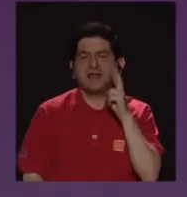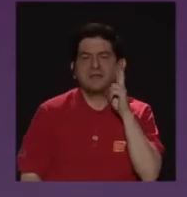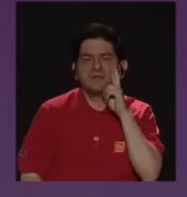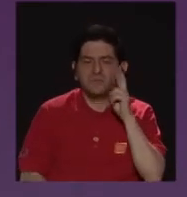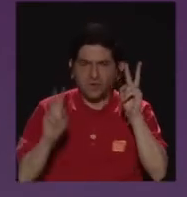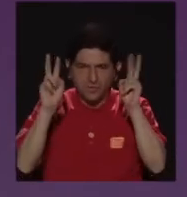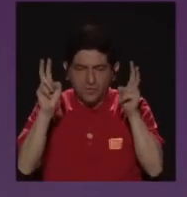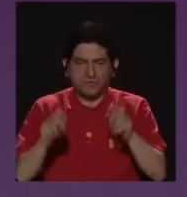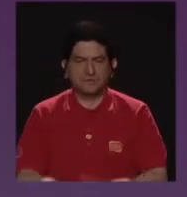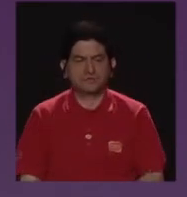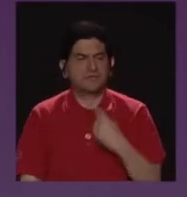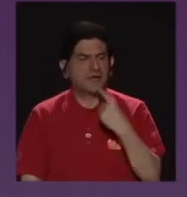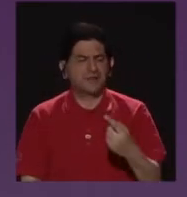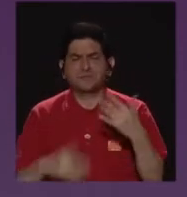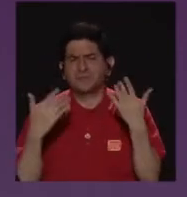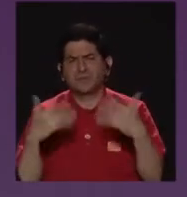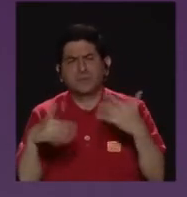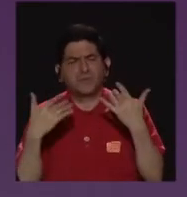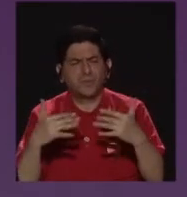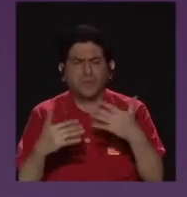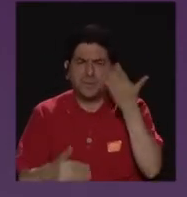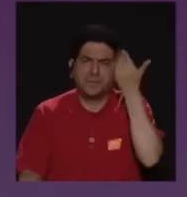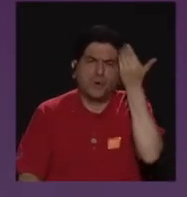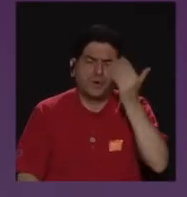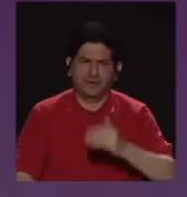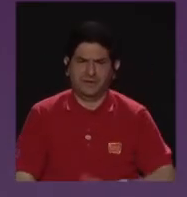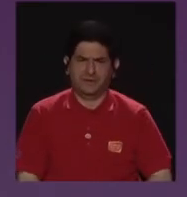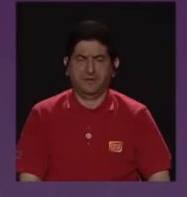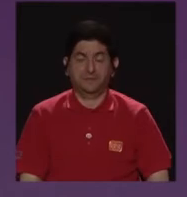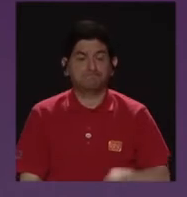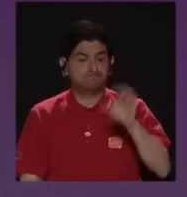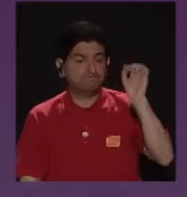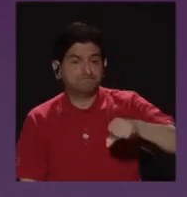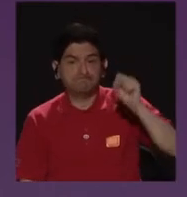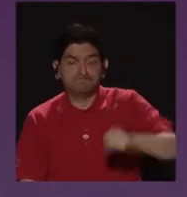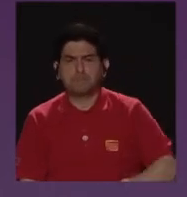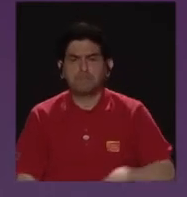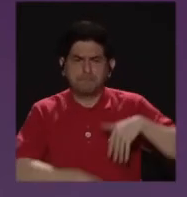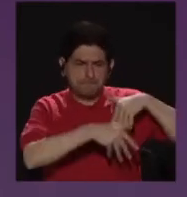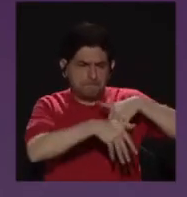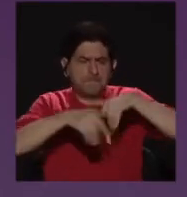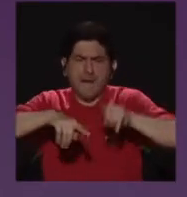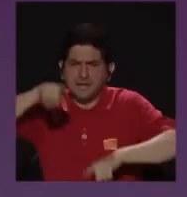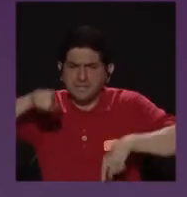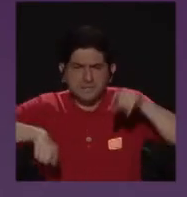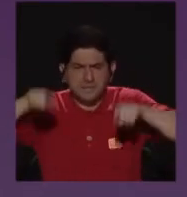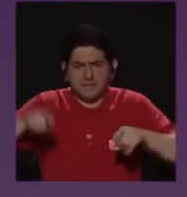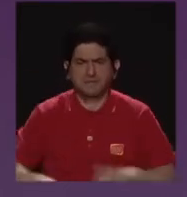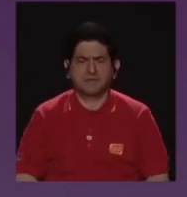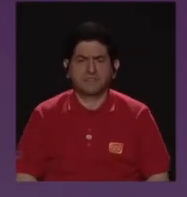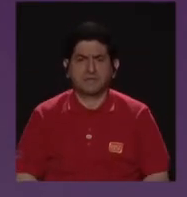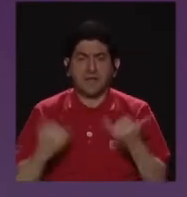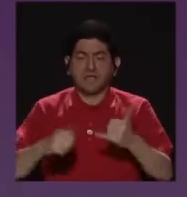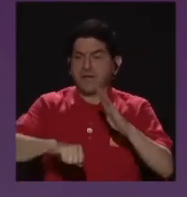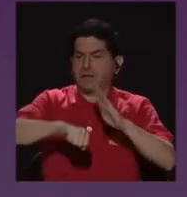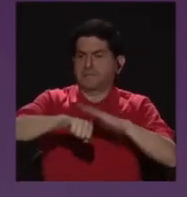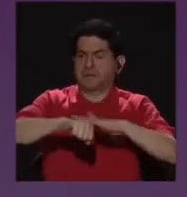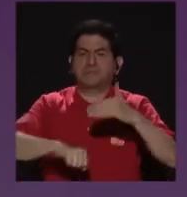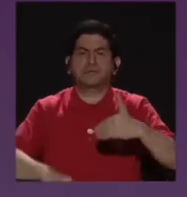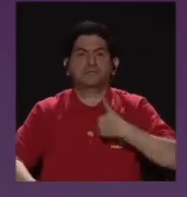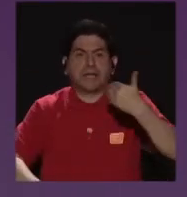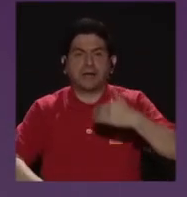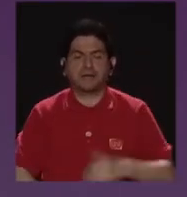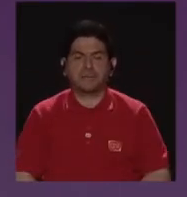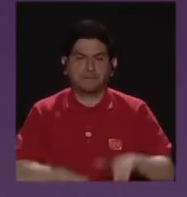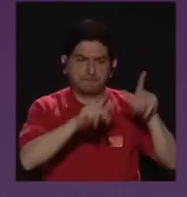decíamos mucho porque efectivamente el hecho de que la marcha de la diversidad haya sido patentizada el hecho de